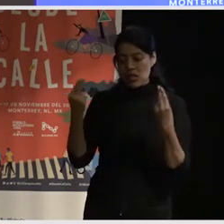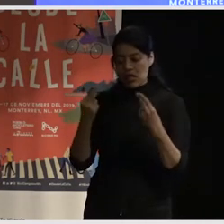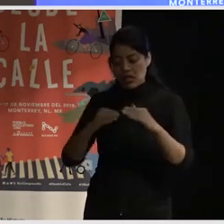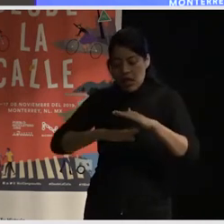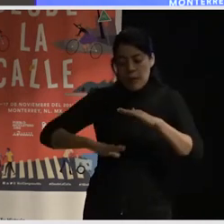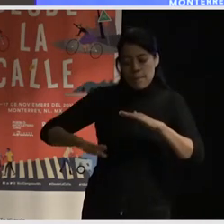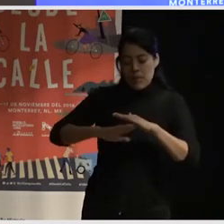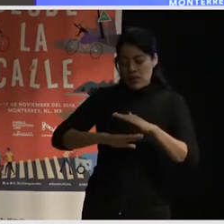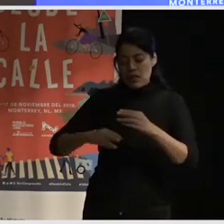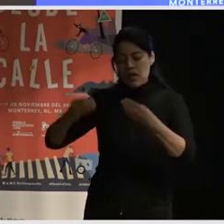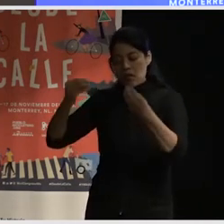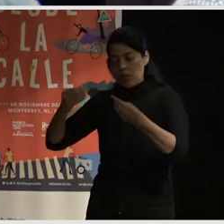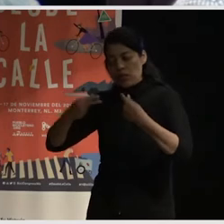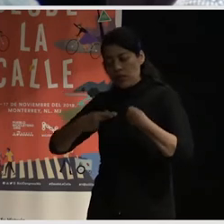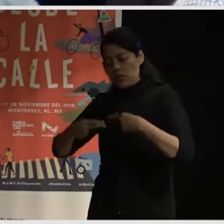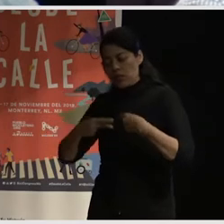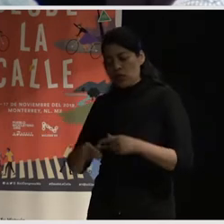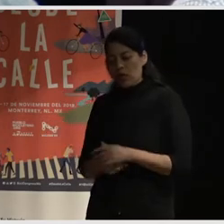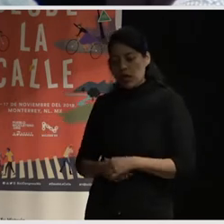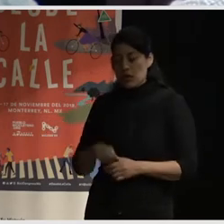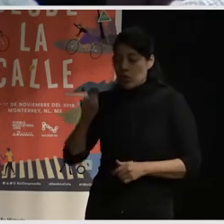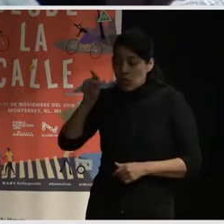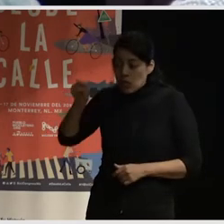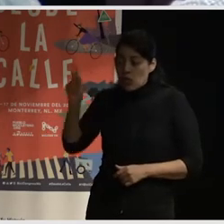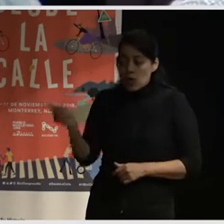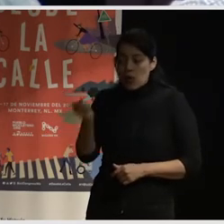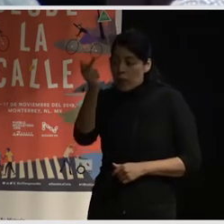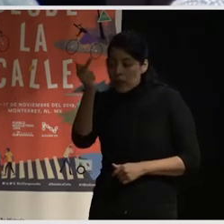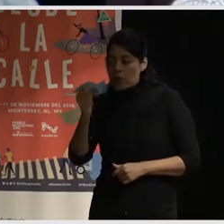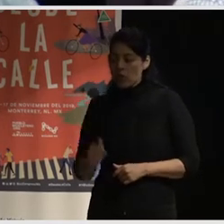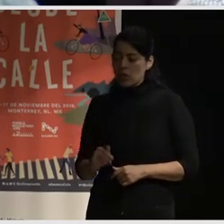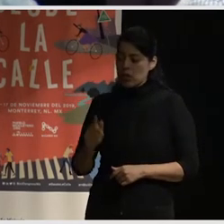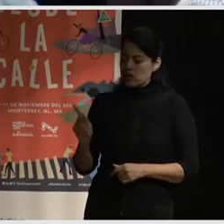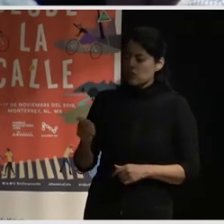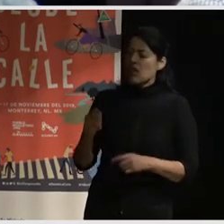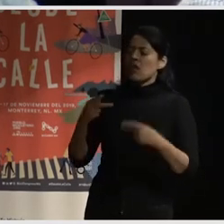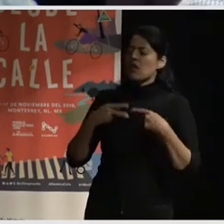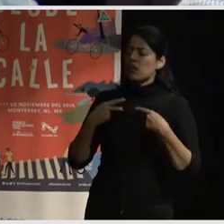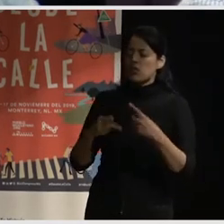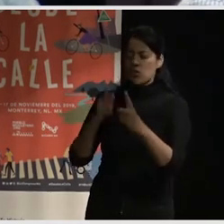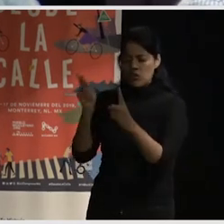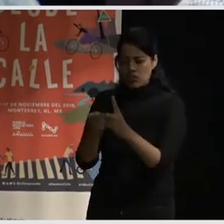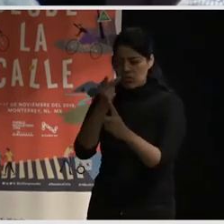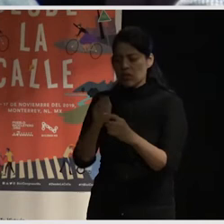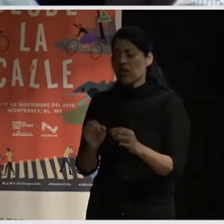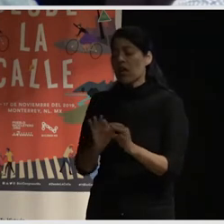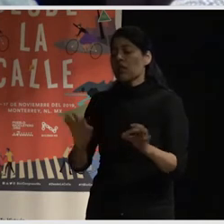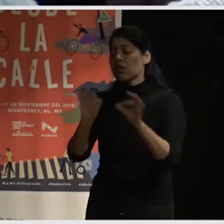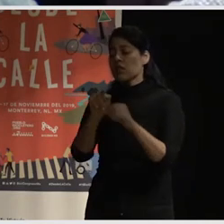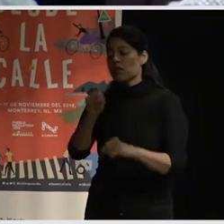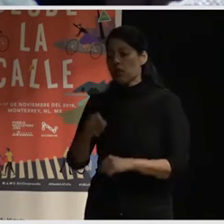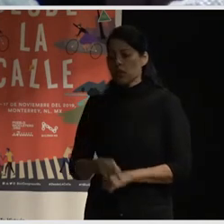la gran mayoría de la gente si tú le preguntas a las personas qué es lo que más les importa no te van a decir